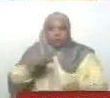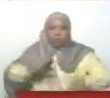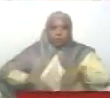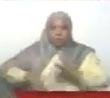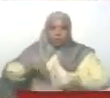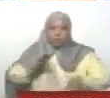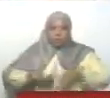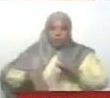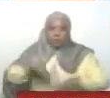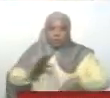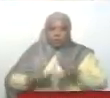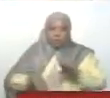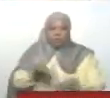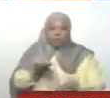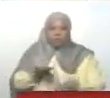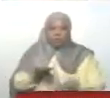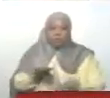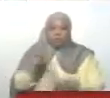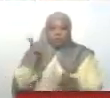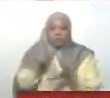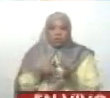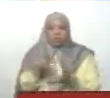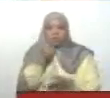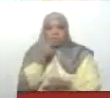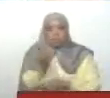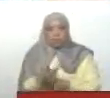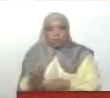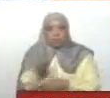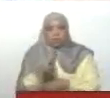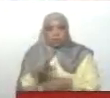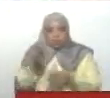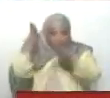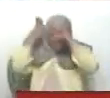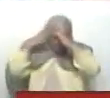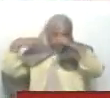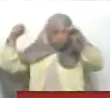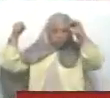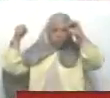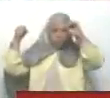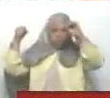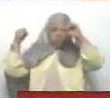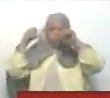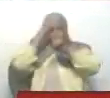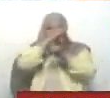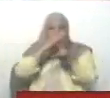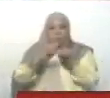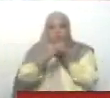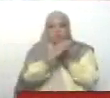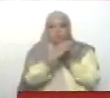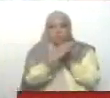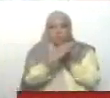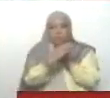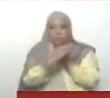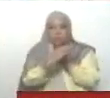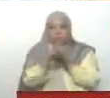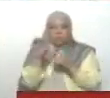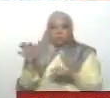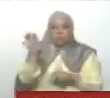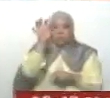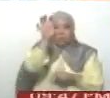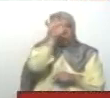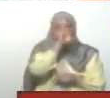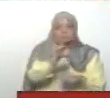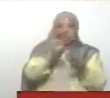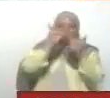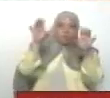estuvo conmigo ese día, sí, ellos tienen que ser los embajadores y embajadoras culturales en los países del